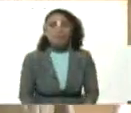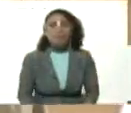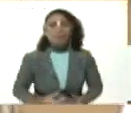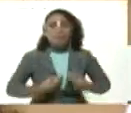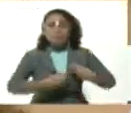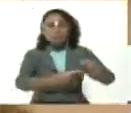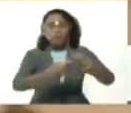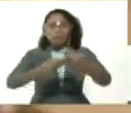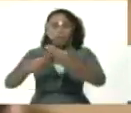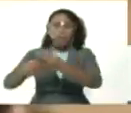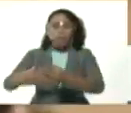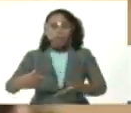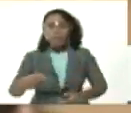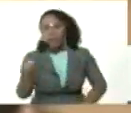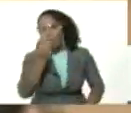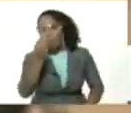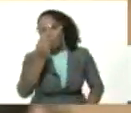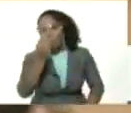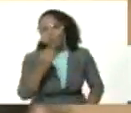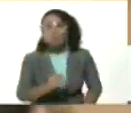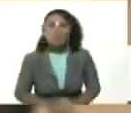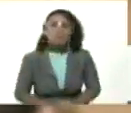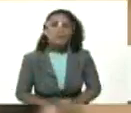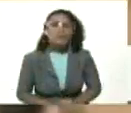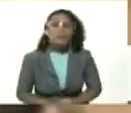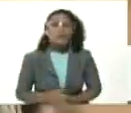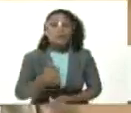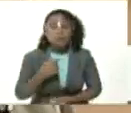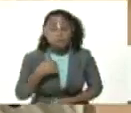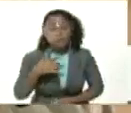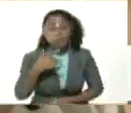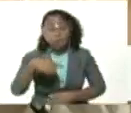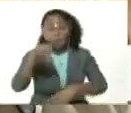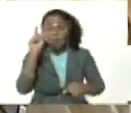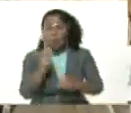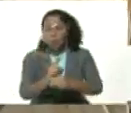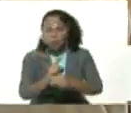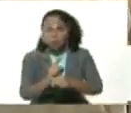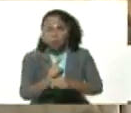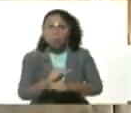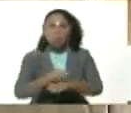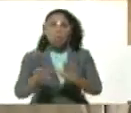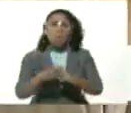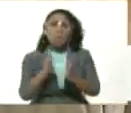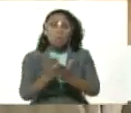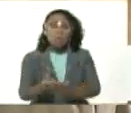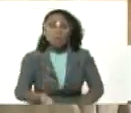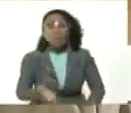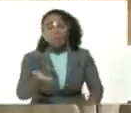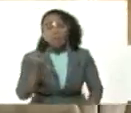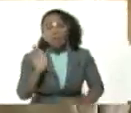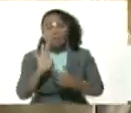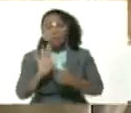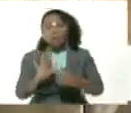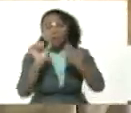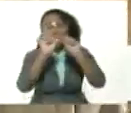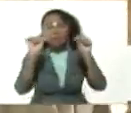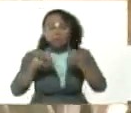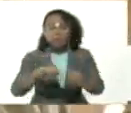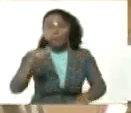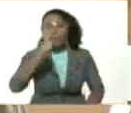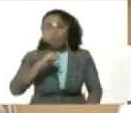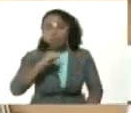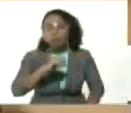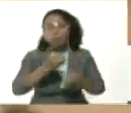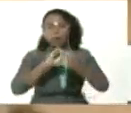de alimentos, yo considero, bueno, que es único en el mundo, es muy emblemático. Es un sistema que se soporta sobre la